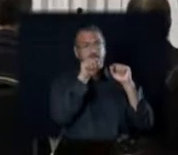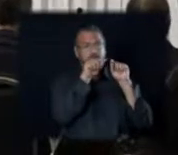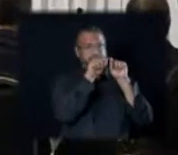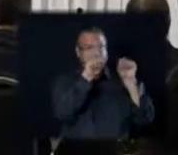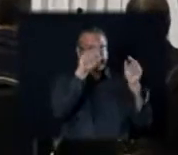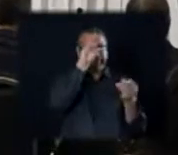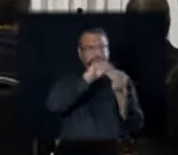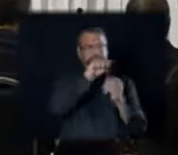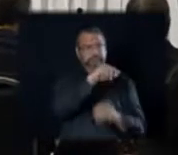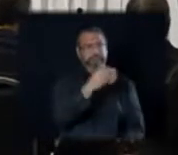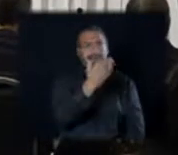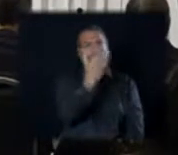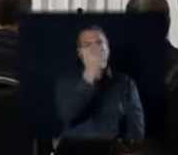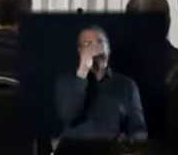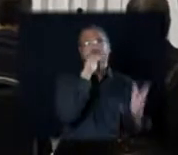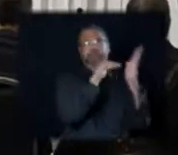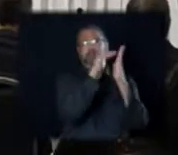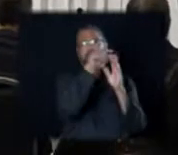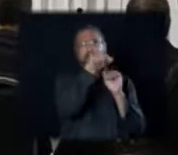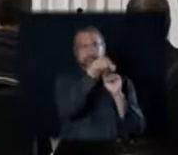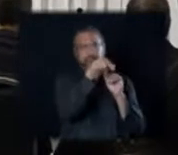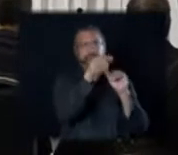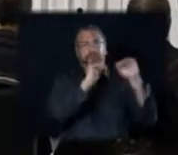del 693 son